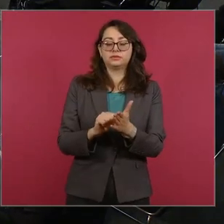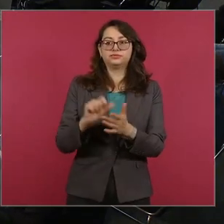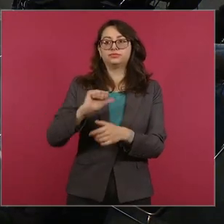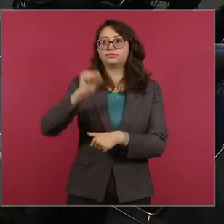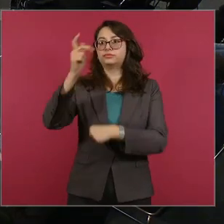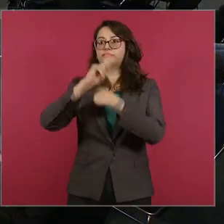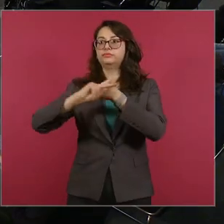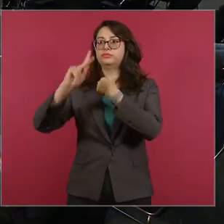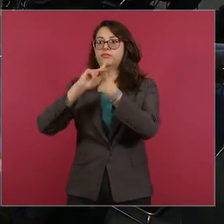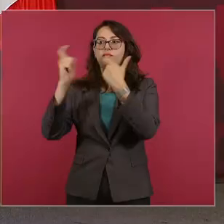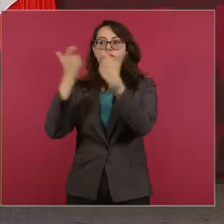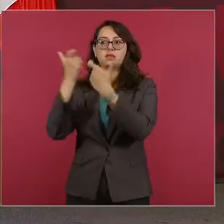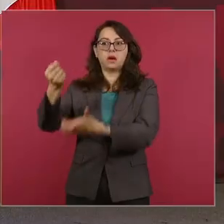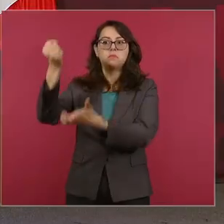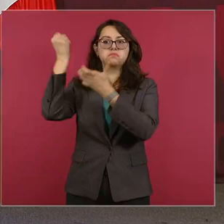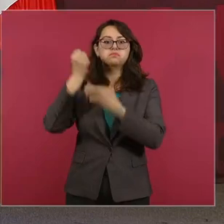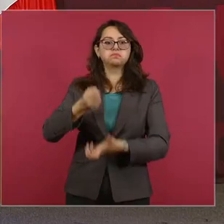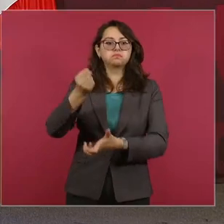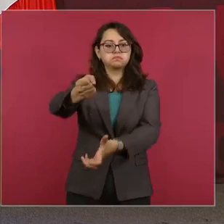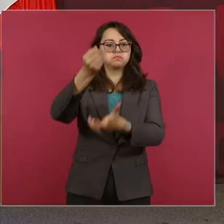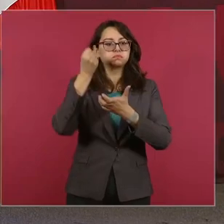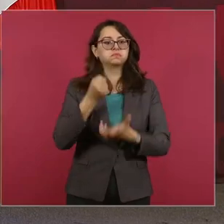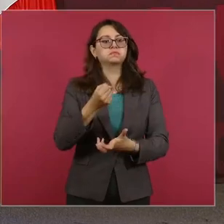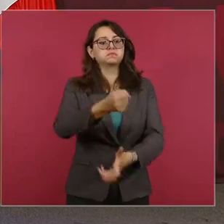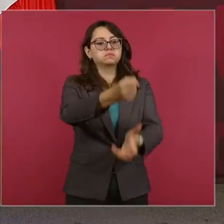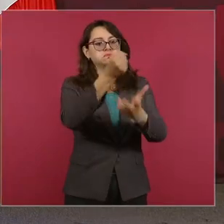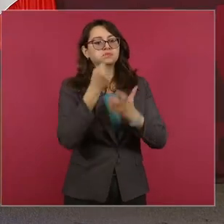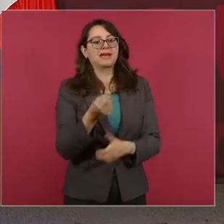mil 926 millones de dólares.